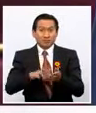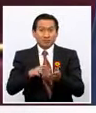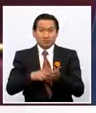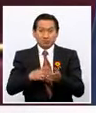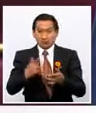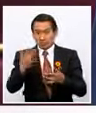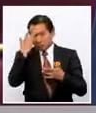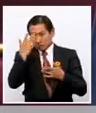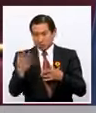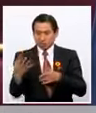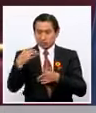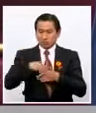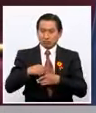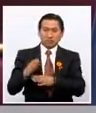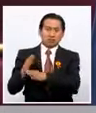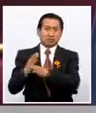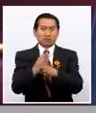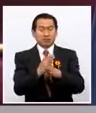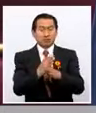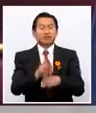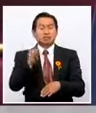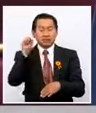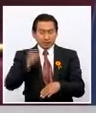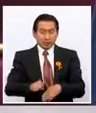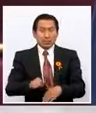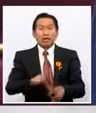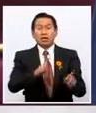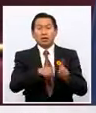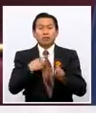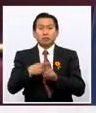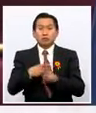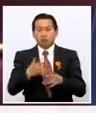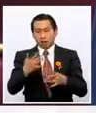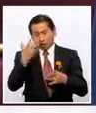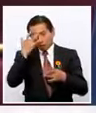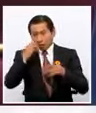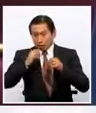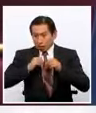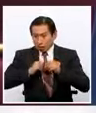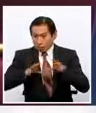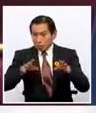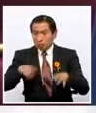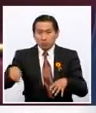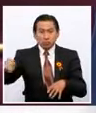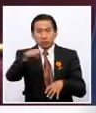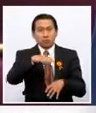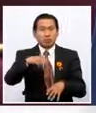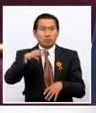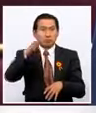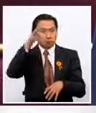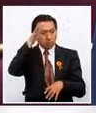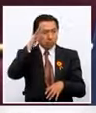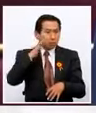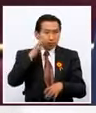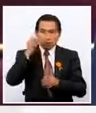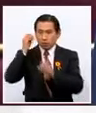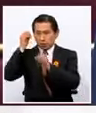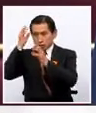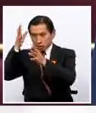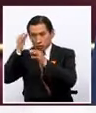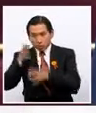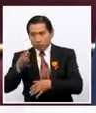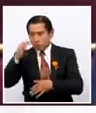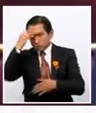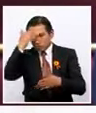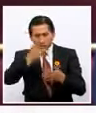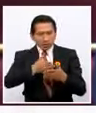contagio sino también para no expandir el contagio entre nuestros padres abuelos hijos